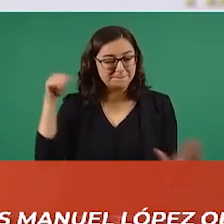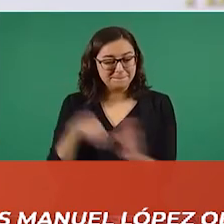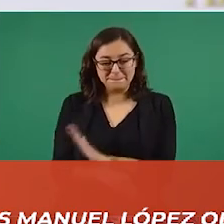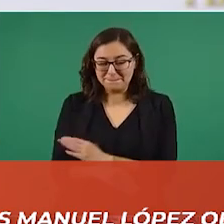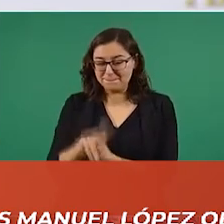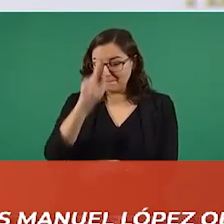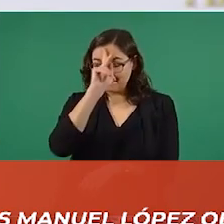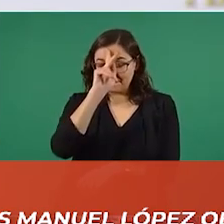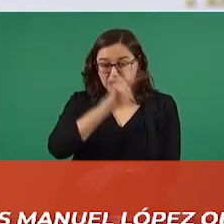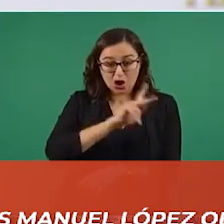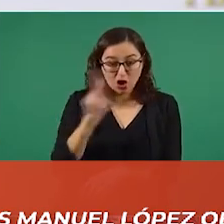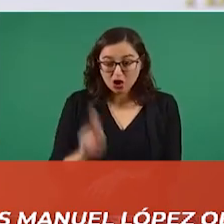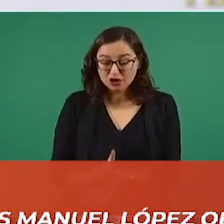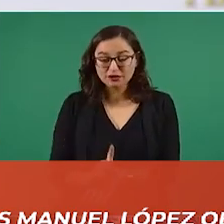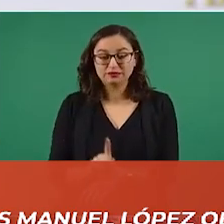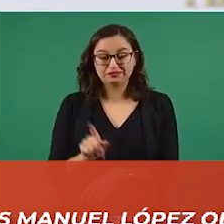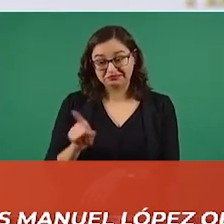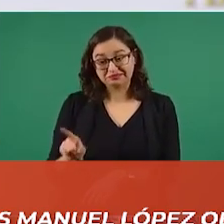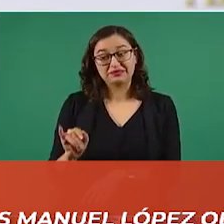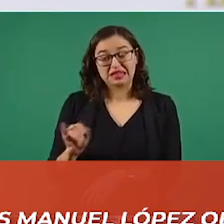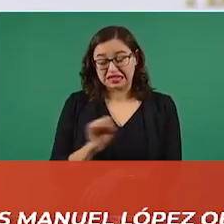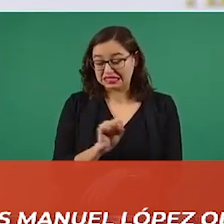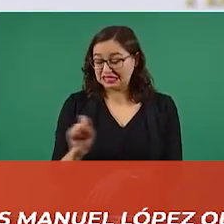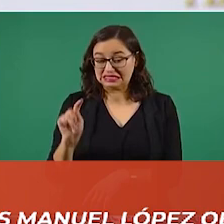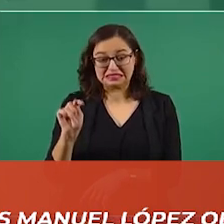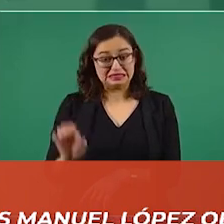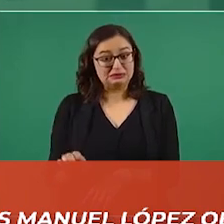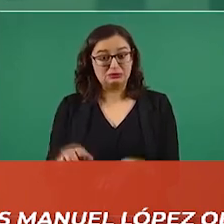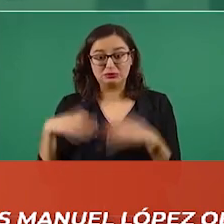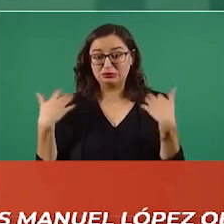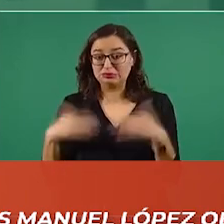el peor era el ISSSTE.